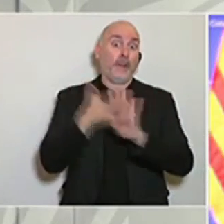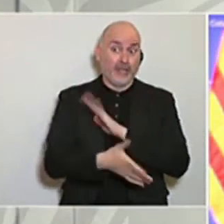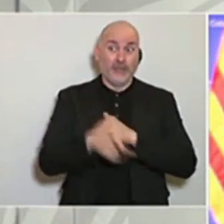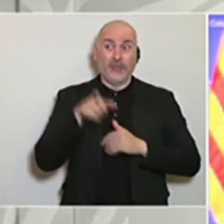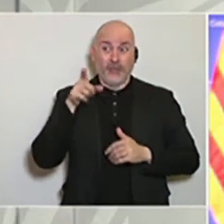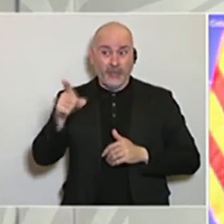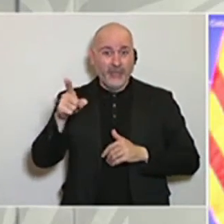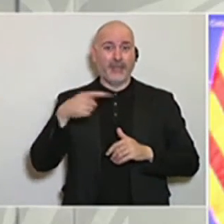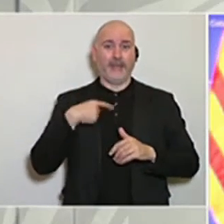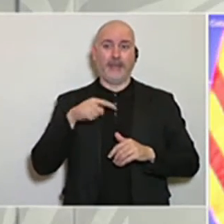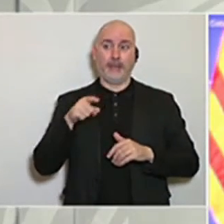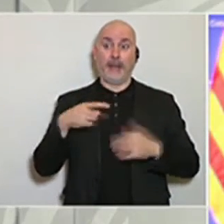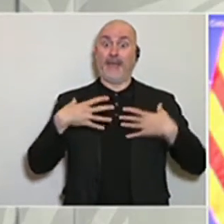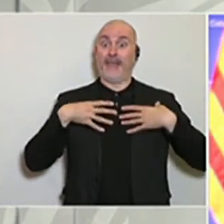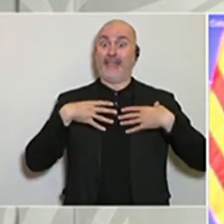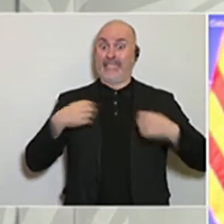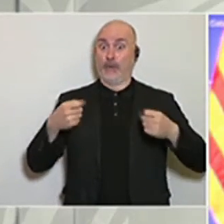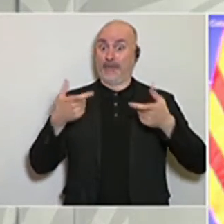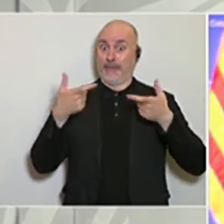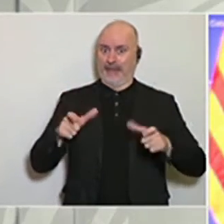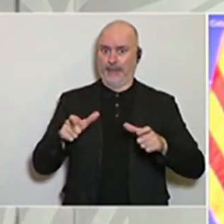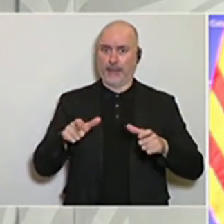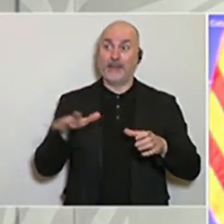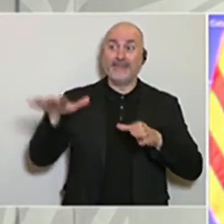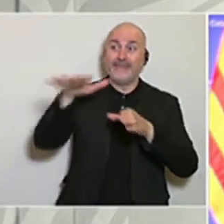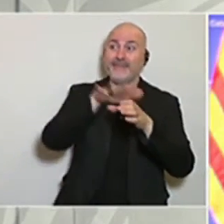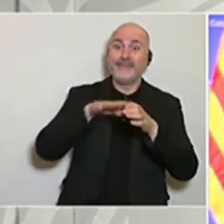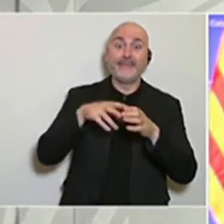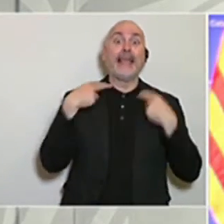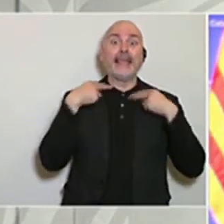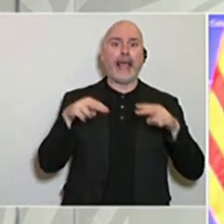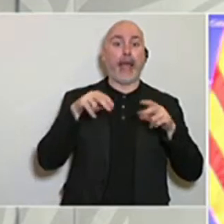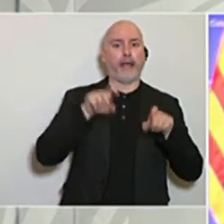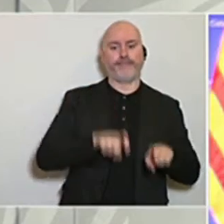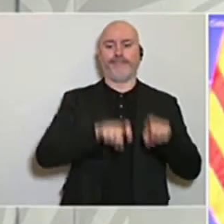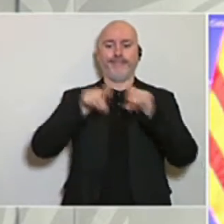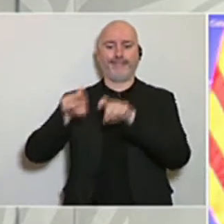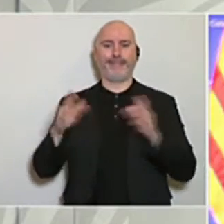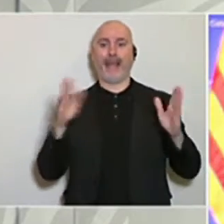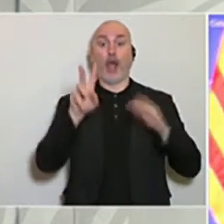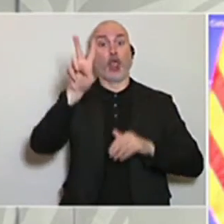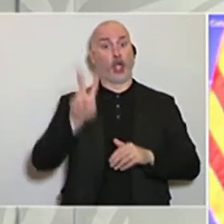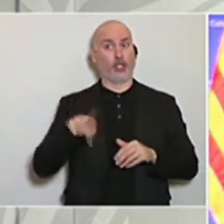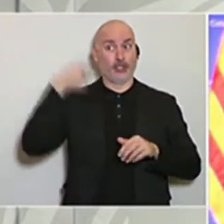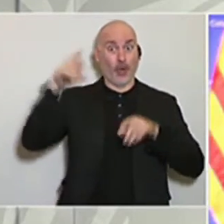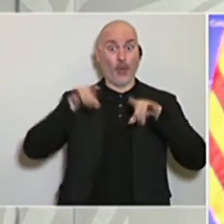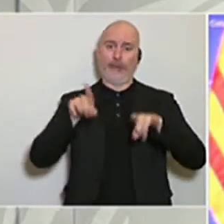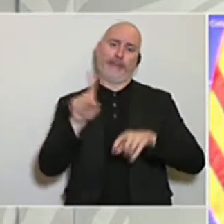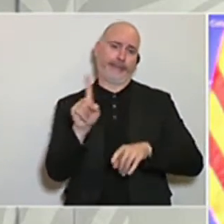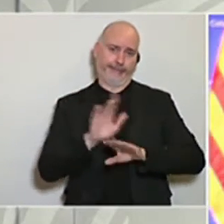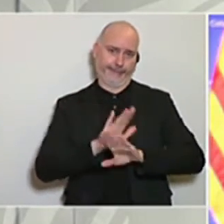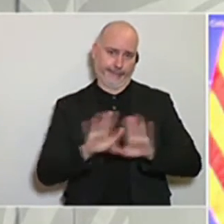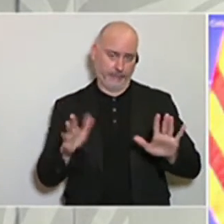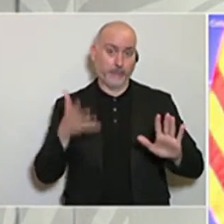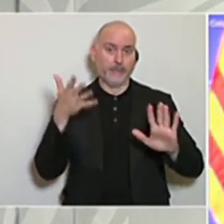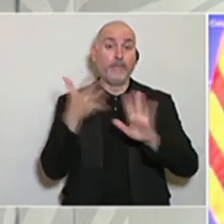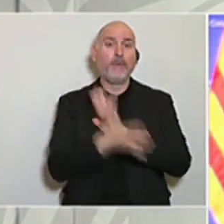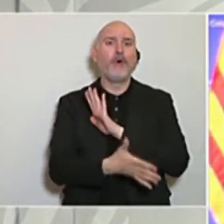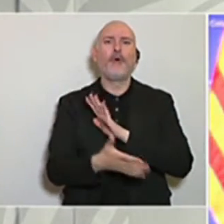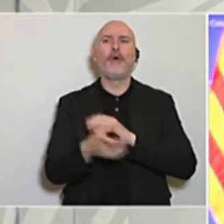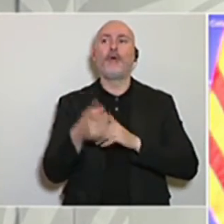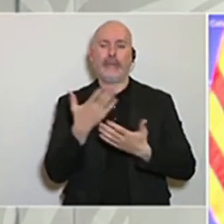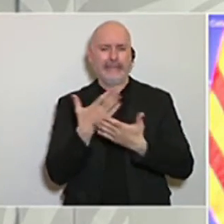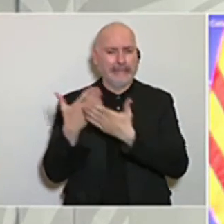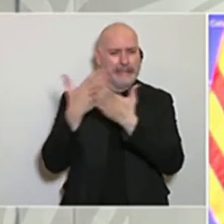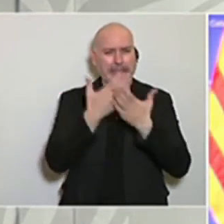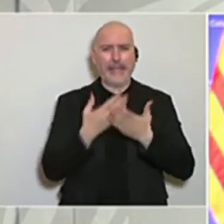de Salud no propone pues, que la región sanitaria de Lleida pueda pasar a fase 2 el próximo lunes, porque tenemos que estudiar a